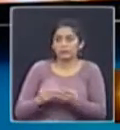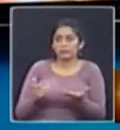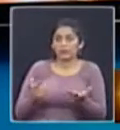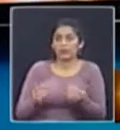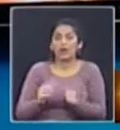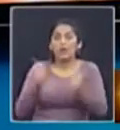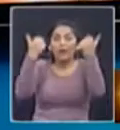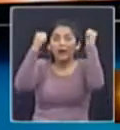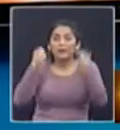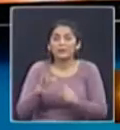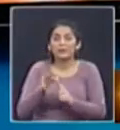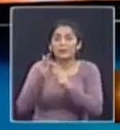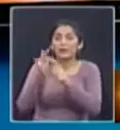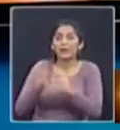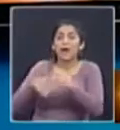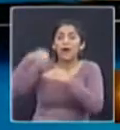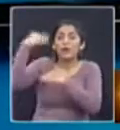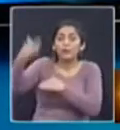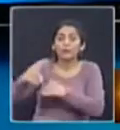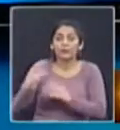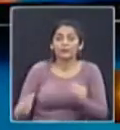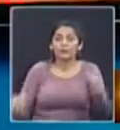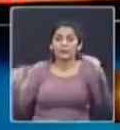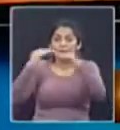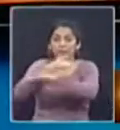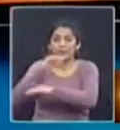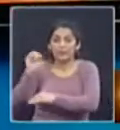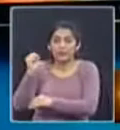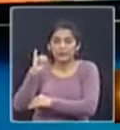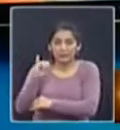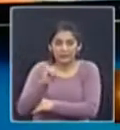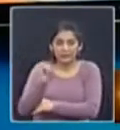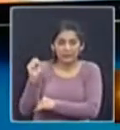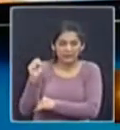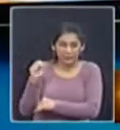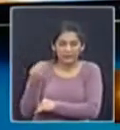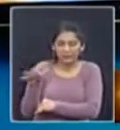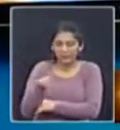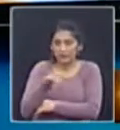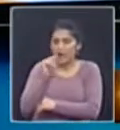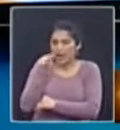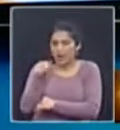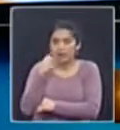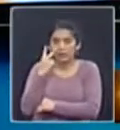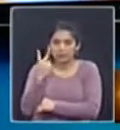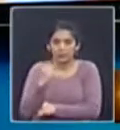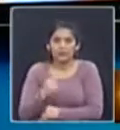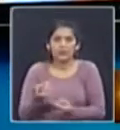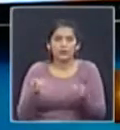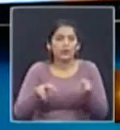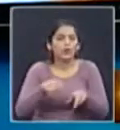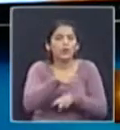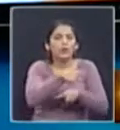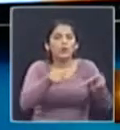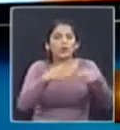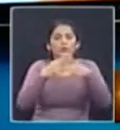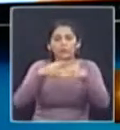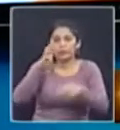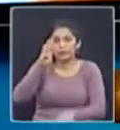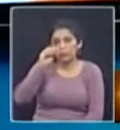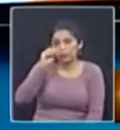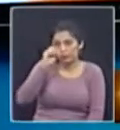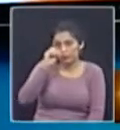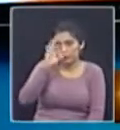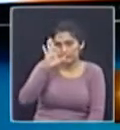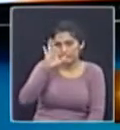apreciar en el puente de zig zag y en otros lugares de la ciudad de guayaquil tenemos la bota lea la inauguramos hace pocos